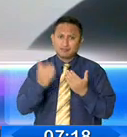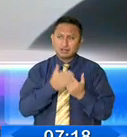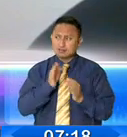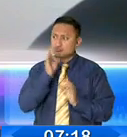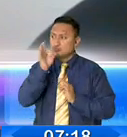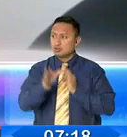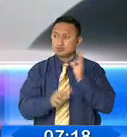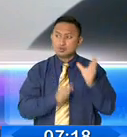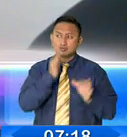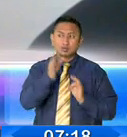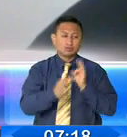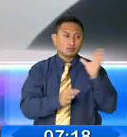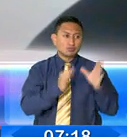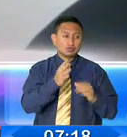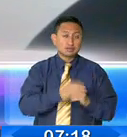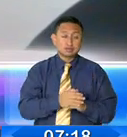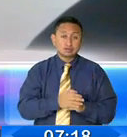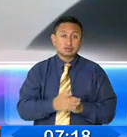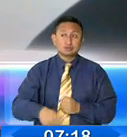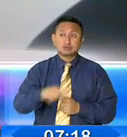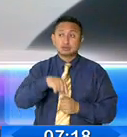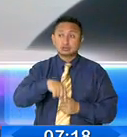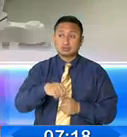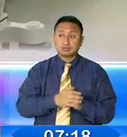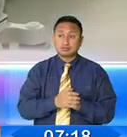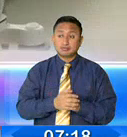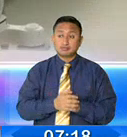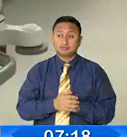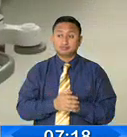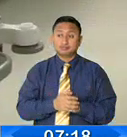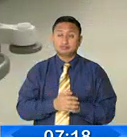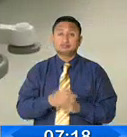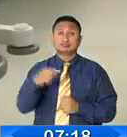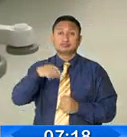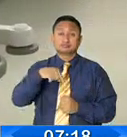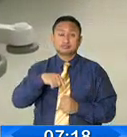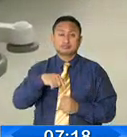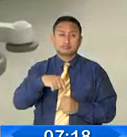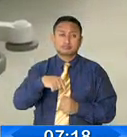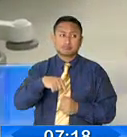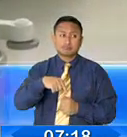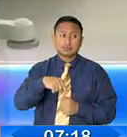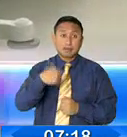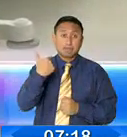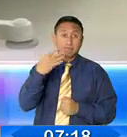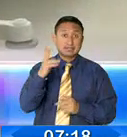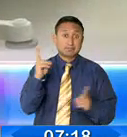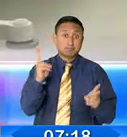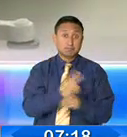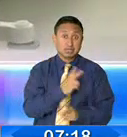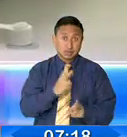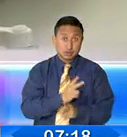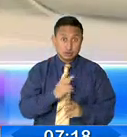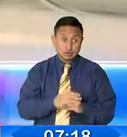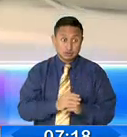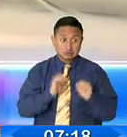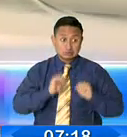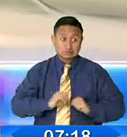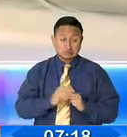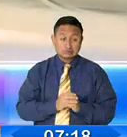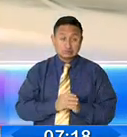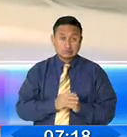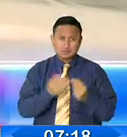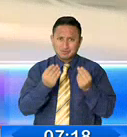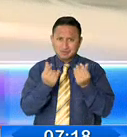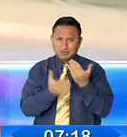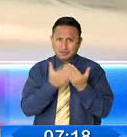incrementa la capacidad de contagiar. Dicha cepa está considerada como una de las más peligrosas, pues tiene una transmisión aumentada,